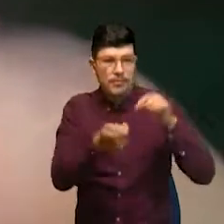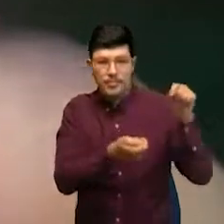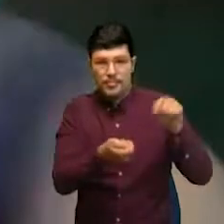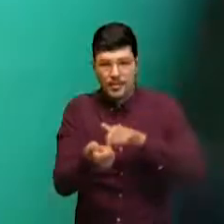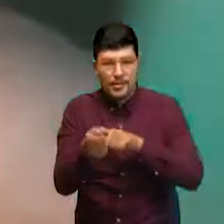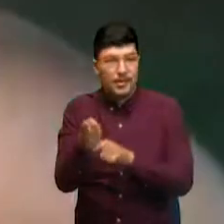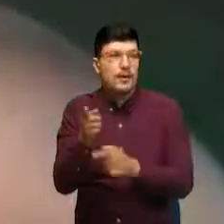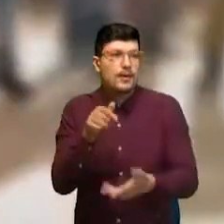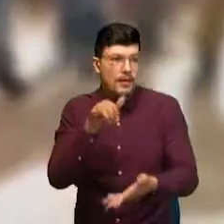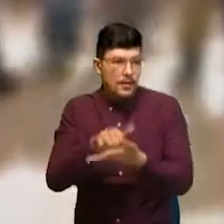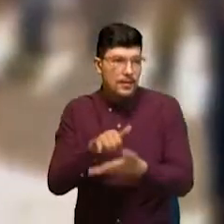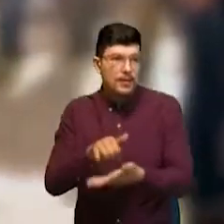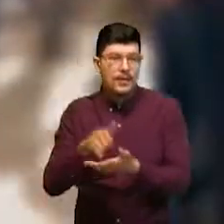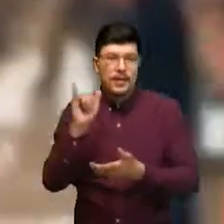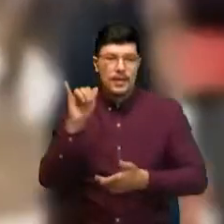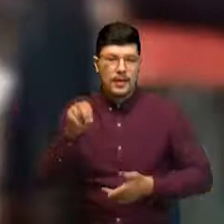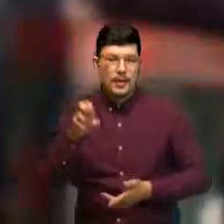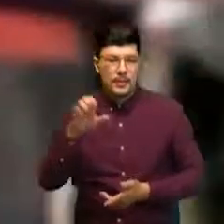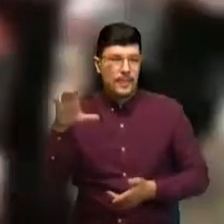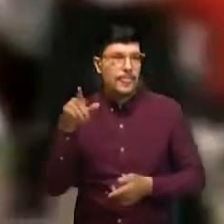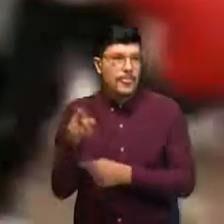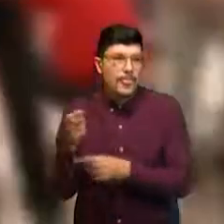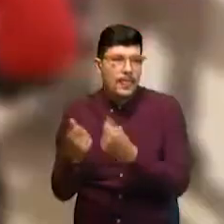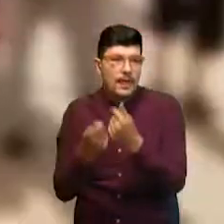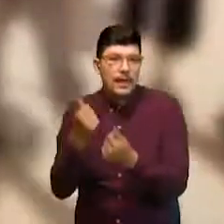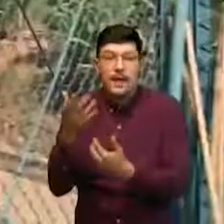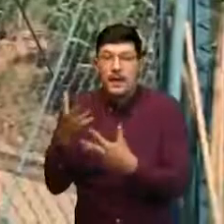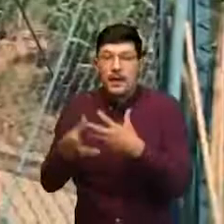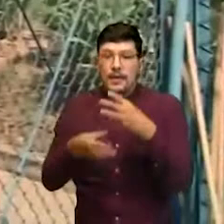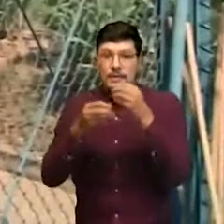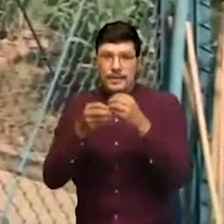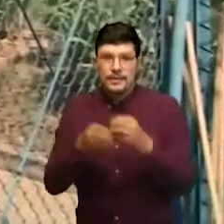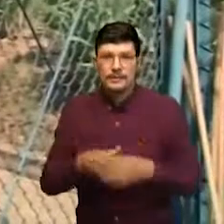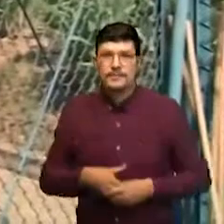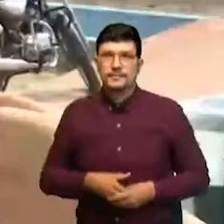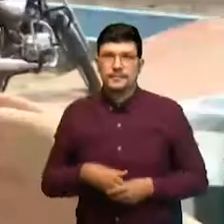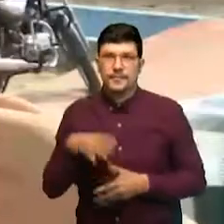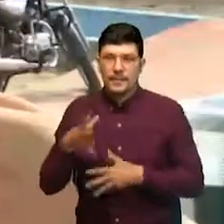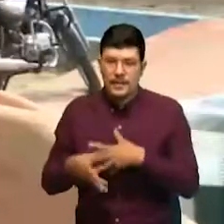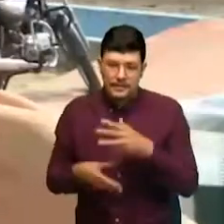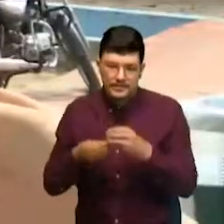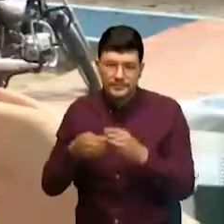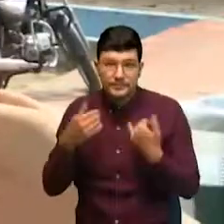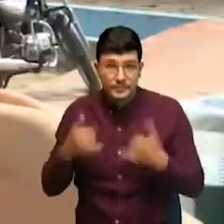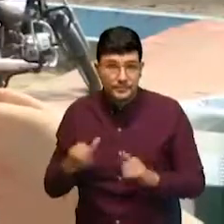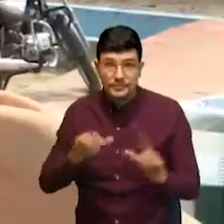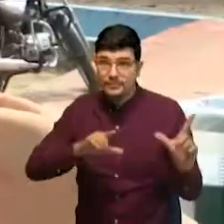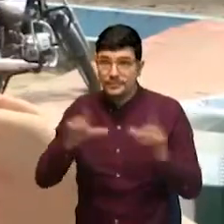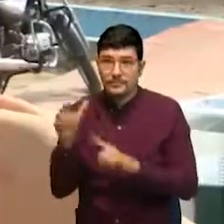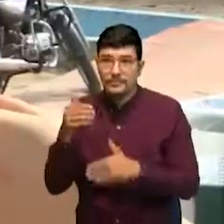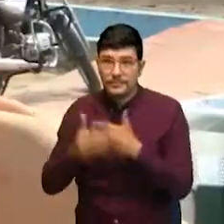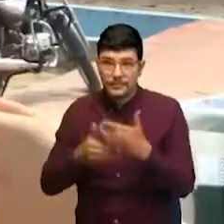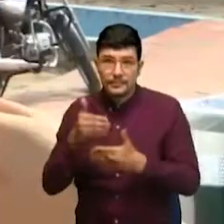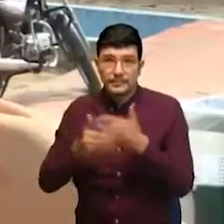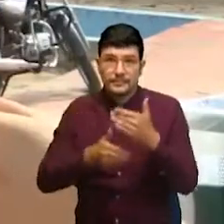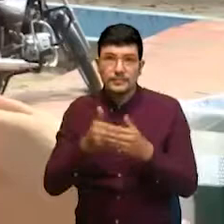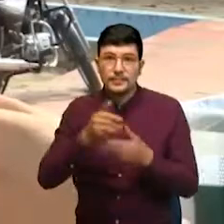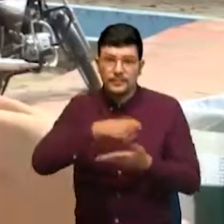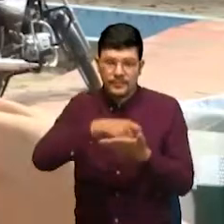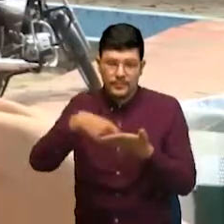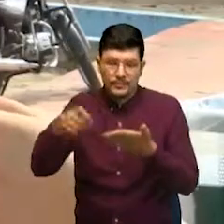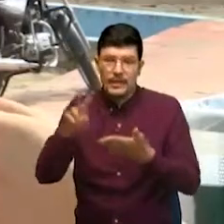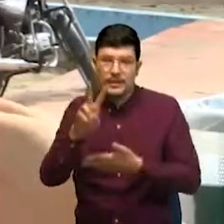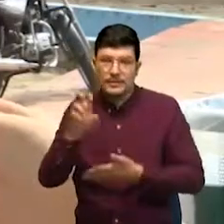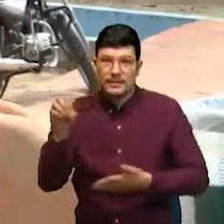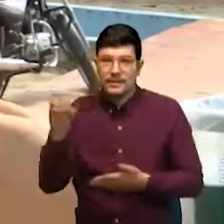a ellos esos recursos y también están ya en el proceso de contratar el 70%